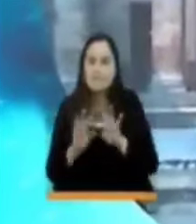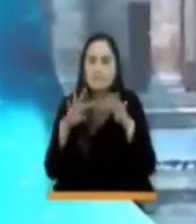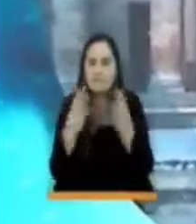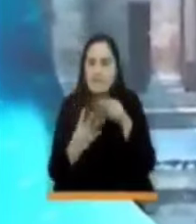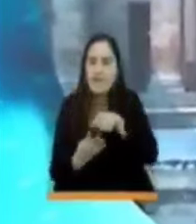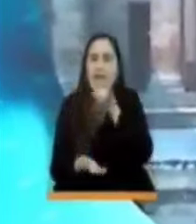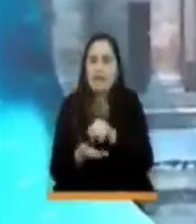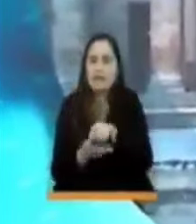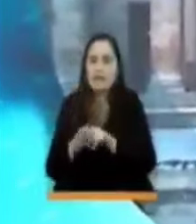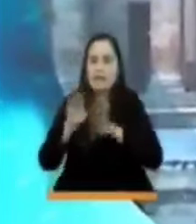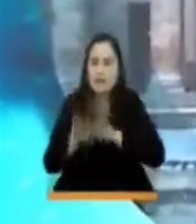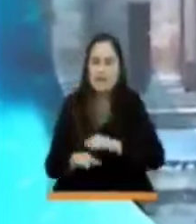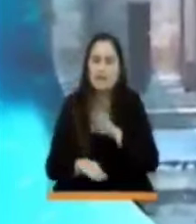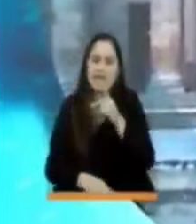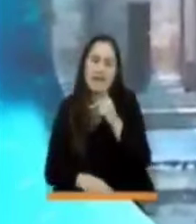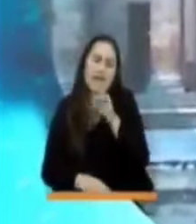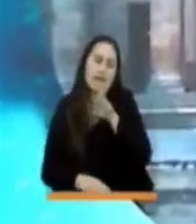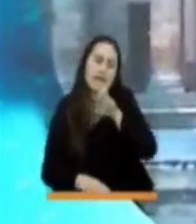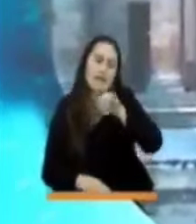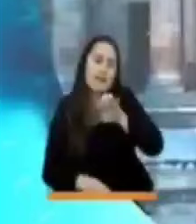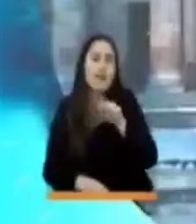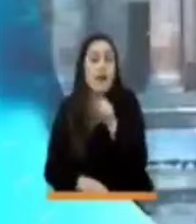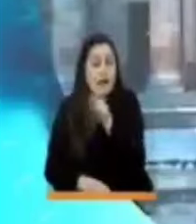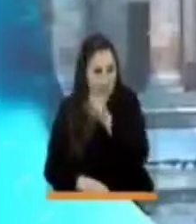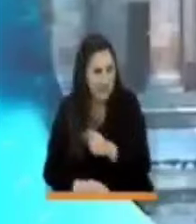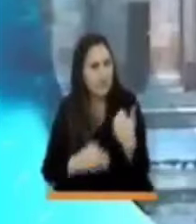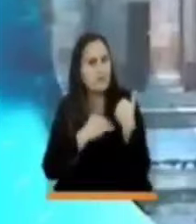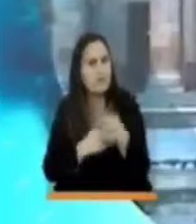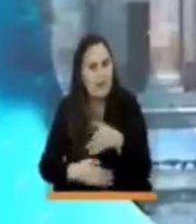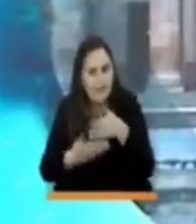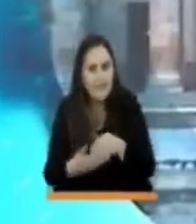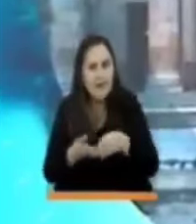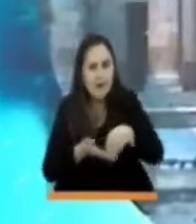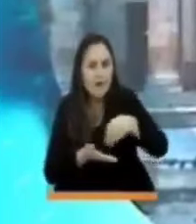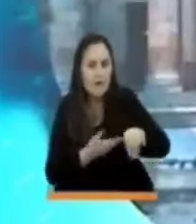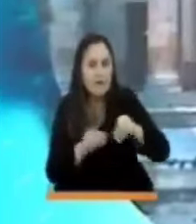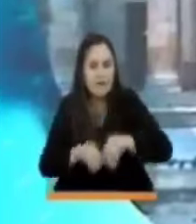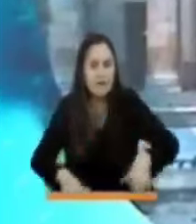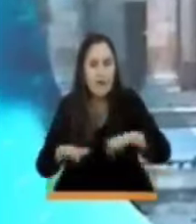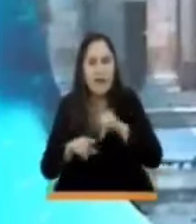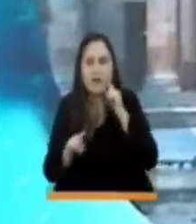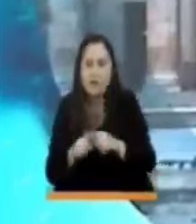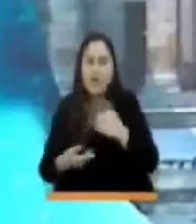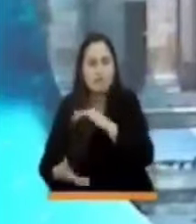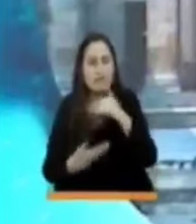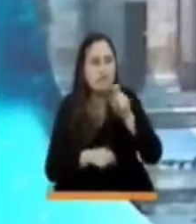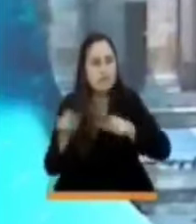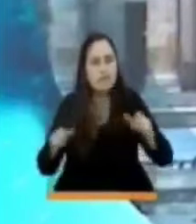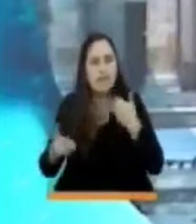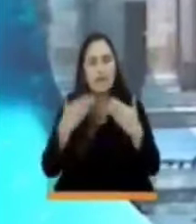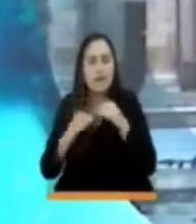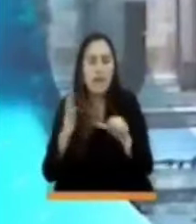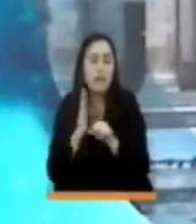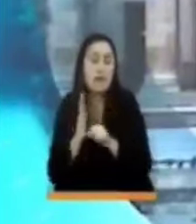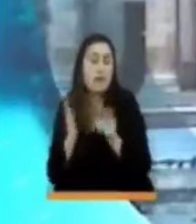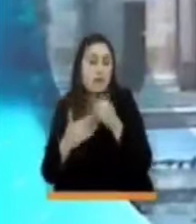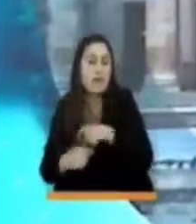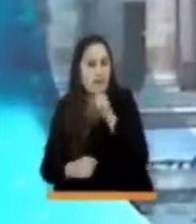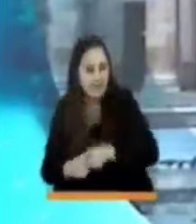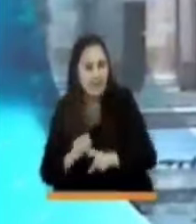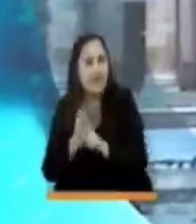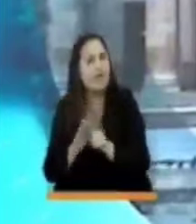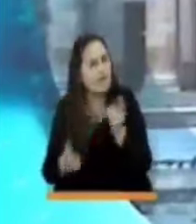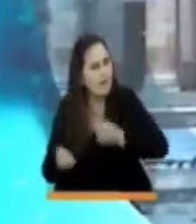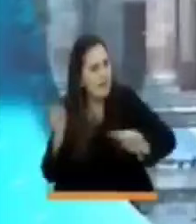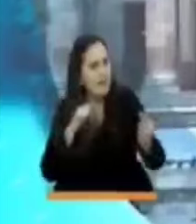República donde la representante Caterine Miranda fue la responsable de frenar la compra de tierras para los campesinos al esconder el artículo que legalmente se debía debatir.